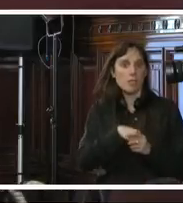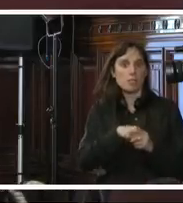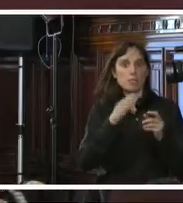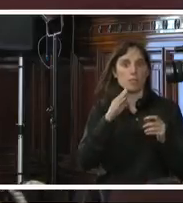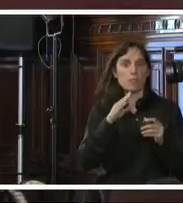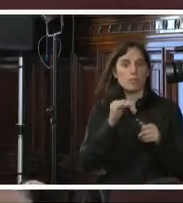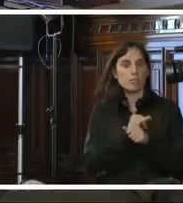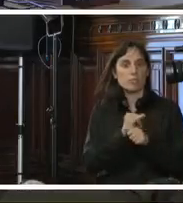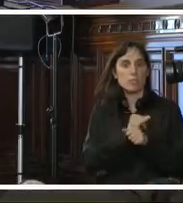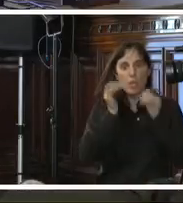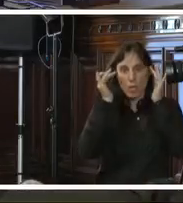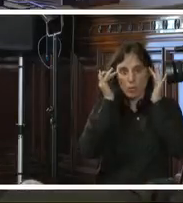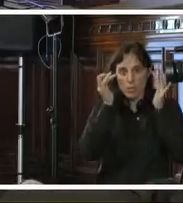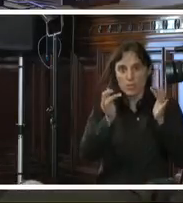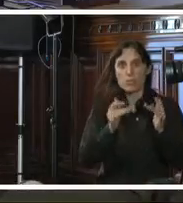Muchas gracias.